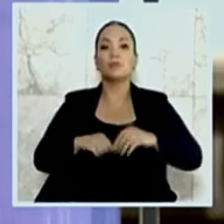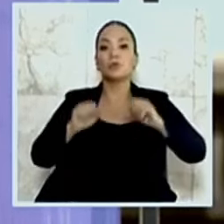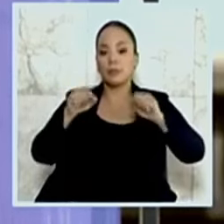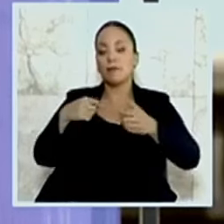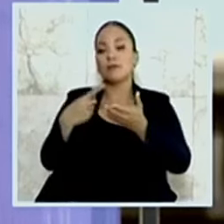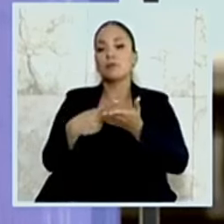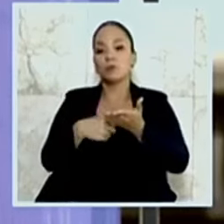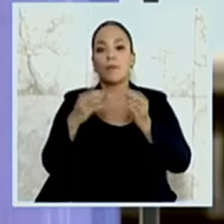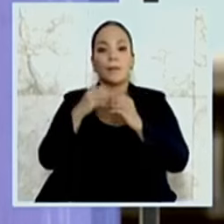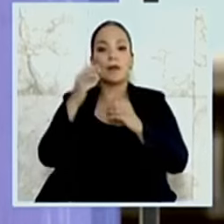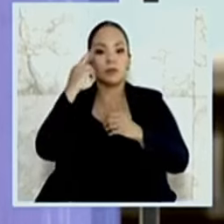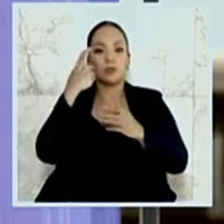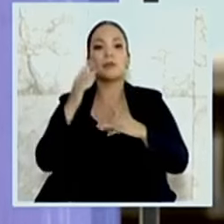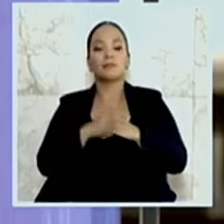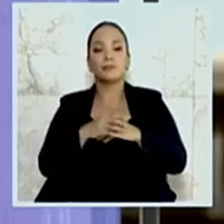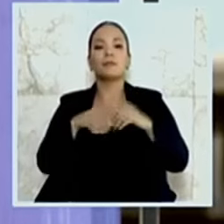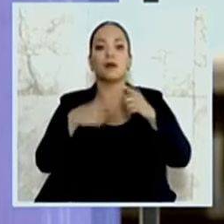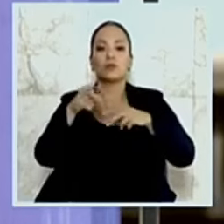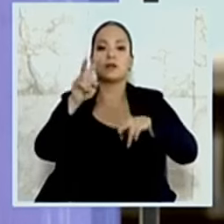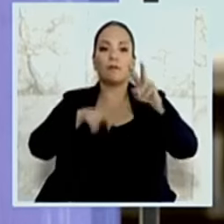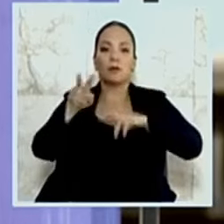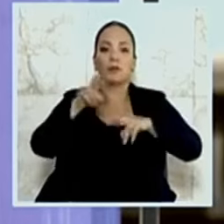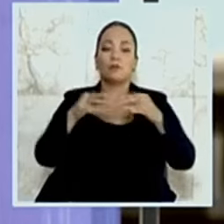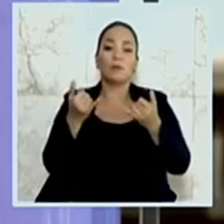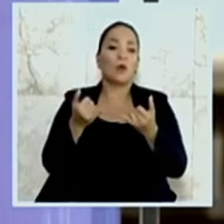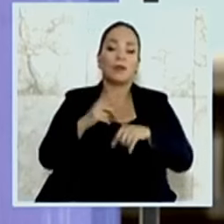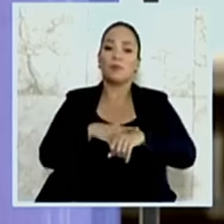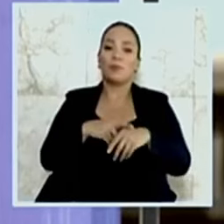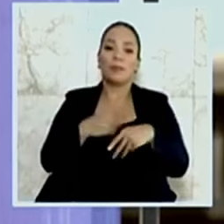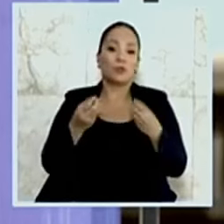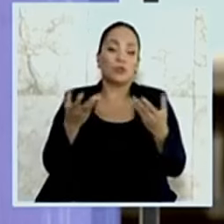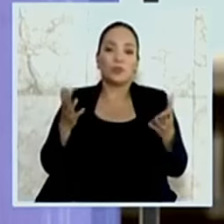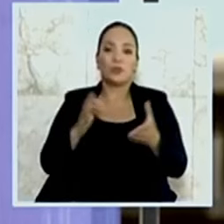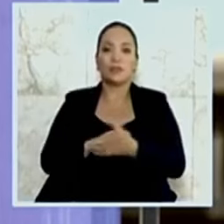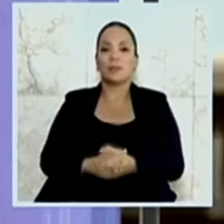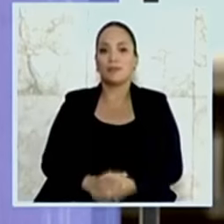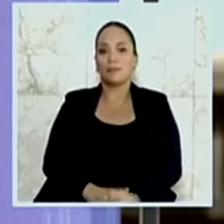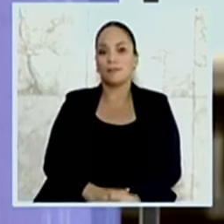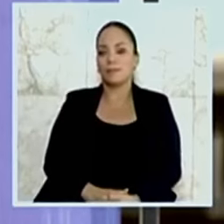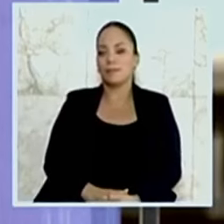precisamente. Entonces, cuando haya oportunidad, una